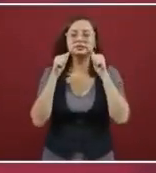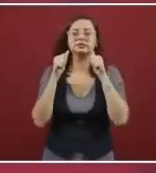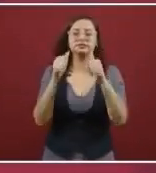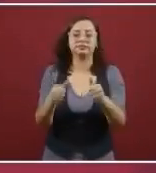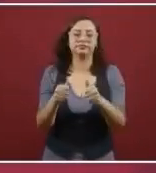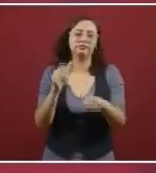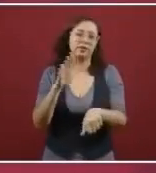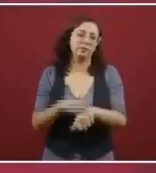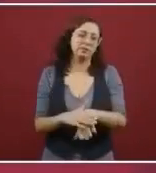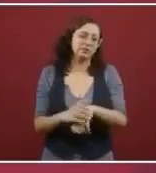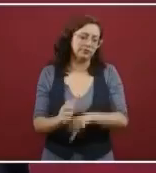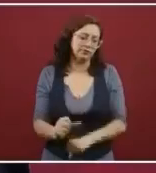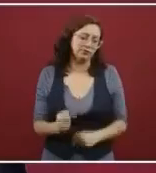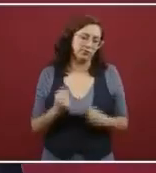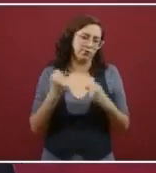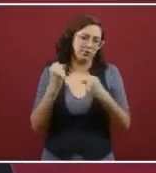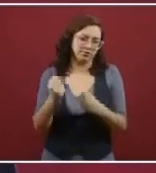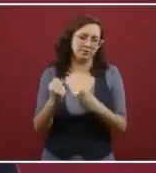fortalecer